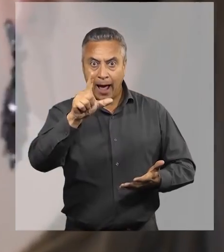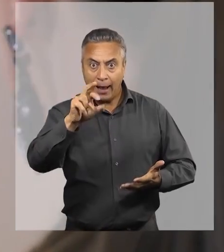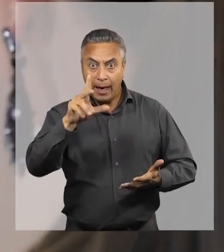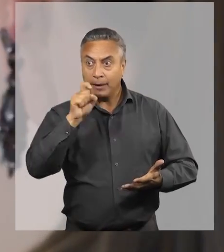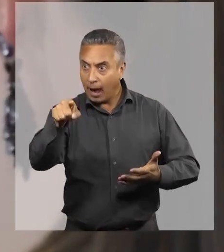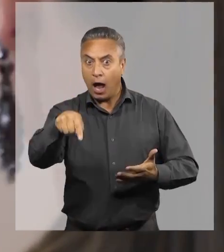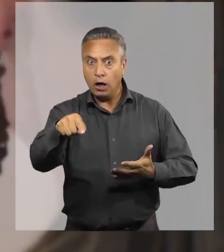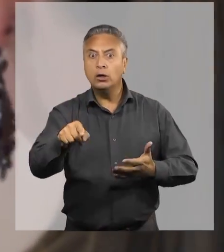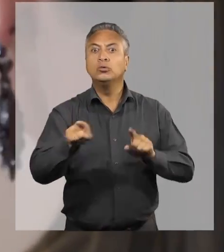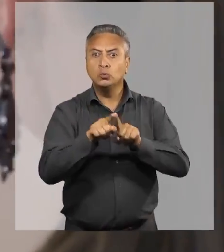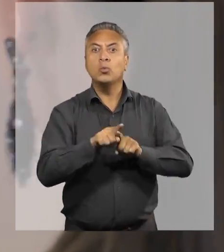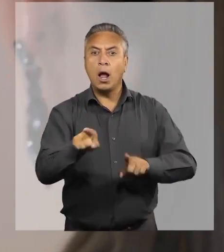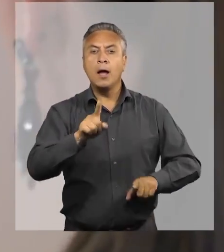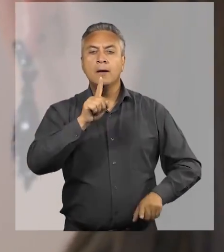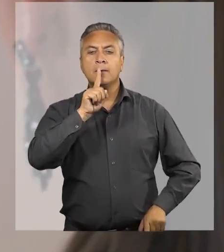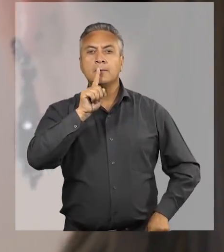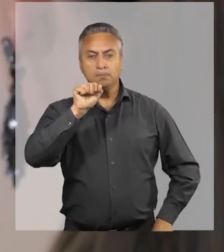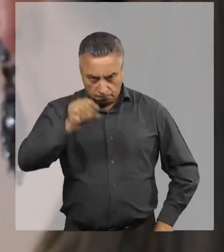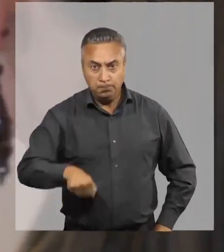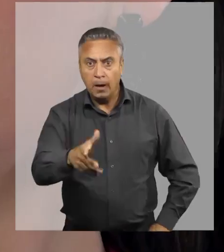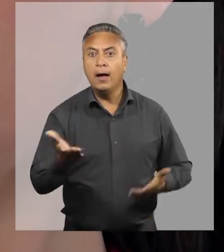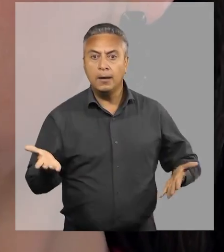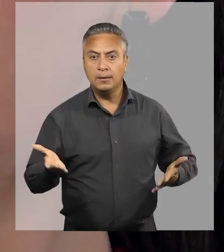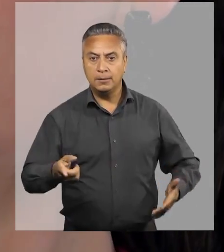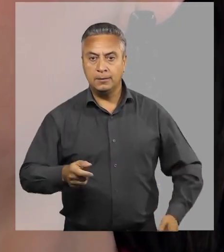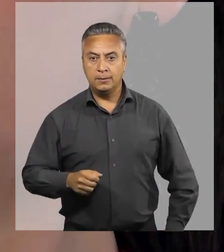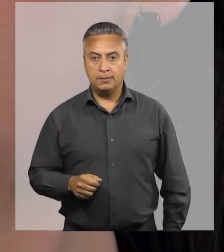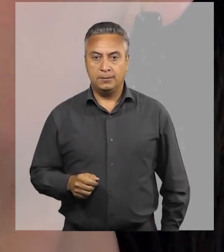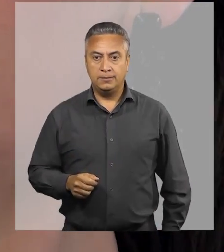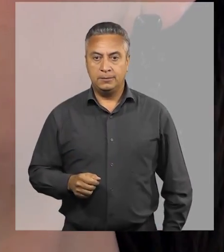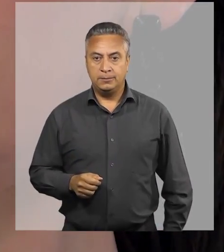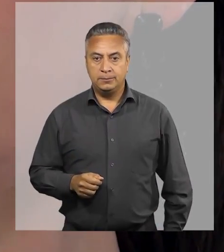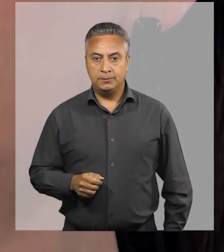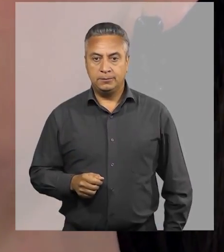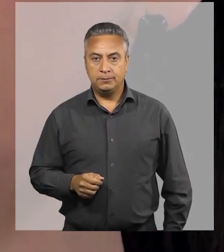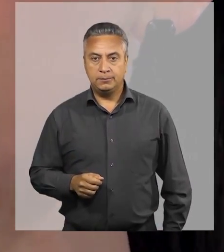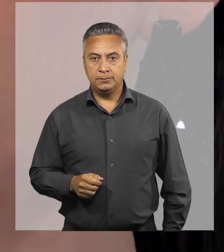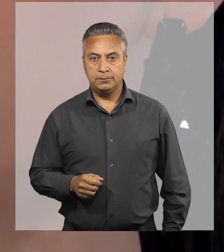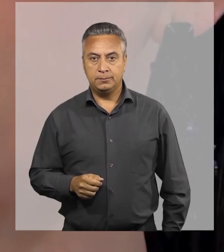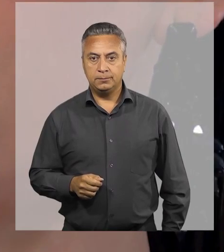¿Ah? ¿Aquí en tu galería? ¡Reconócelo!